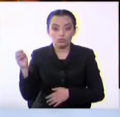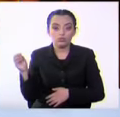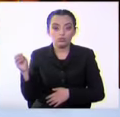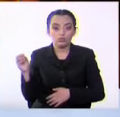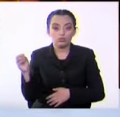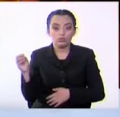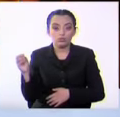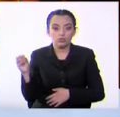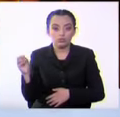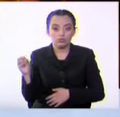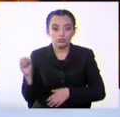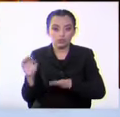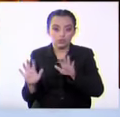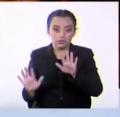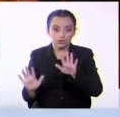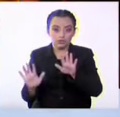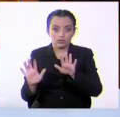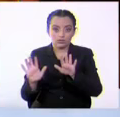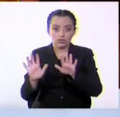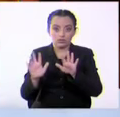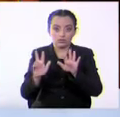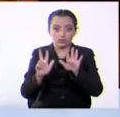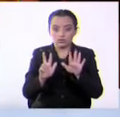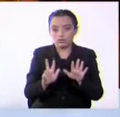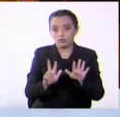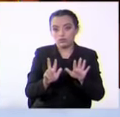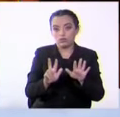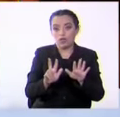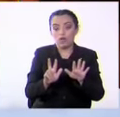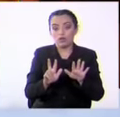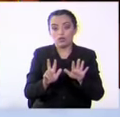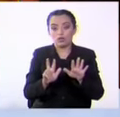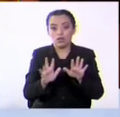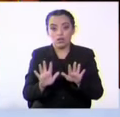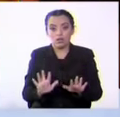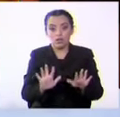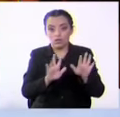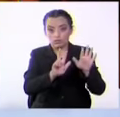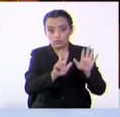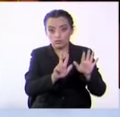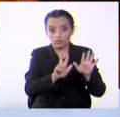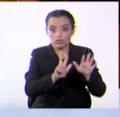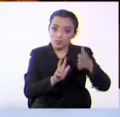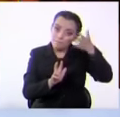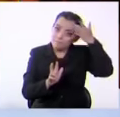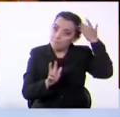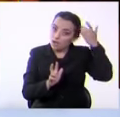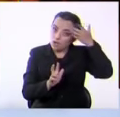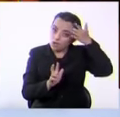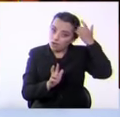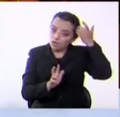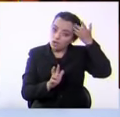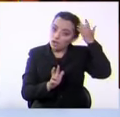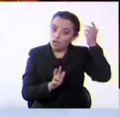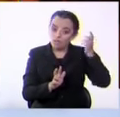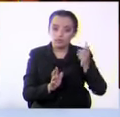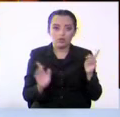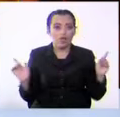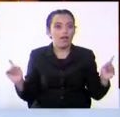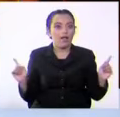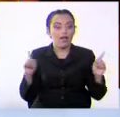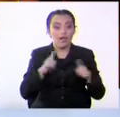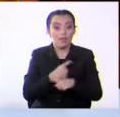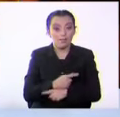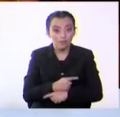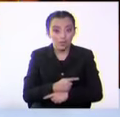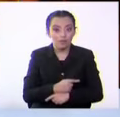total de 13 chibolas blancas. ¿Ven cómo la proporción ha cambiado de una forma bastante drástica